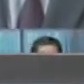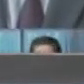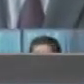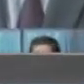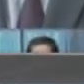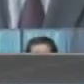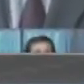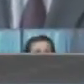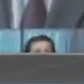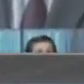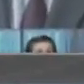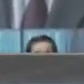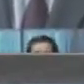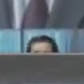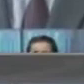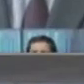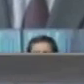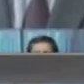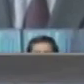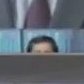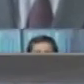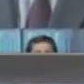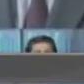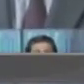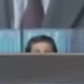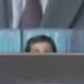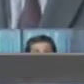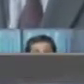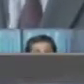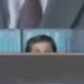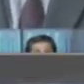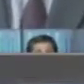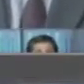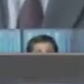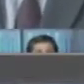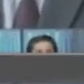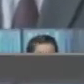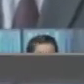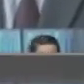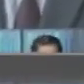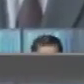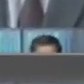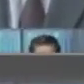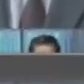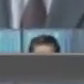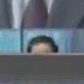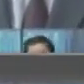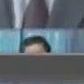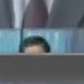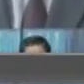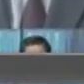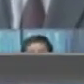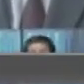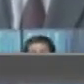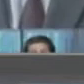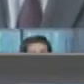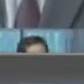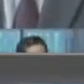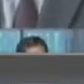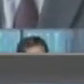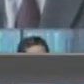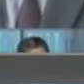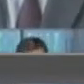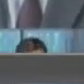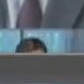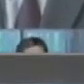en este momento tan delicado para el guard yo tuve la oportunidad del si no nos visitó tuve la oportunidad de saludar a los rescatistas los bomberos venezolanos